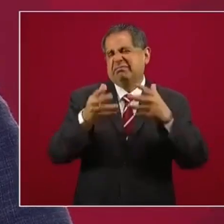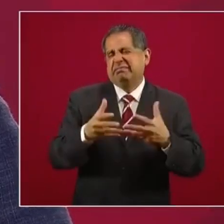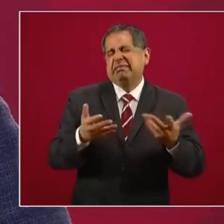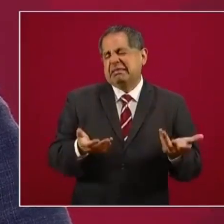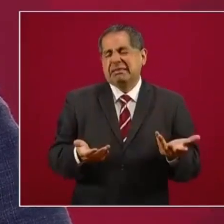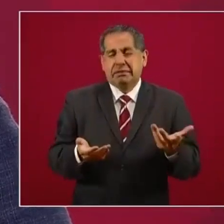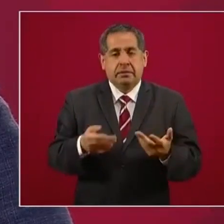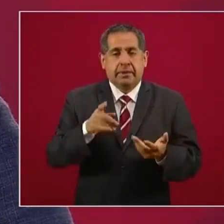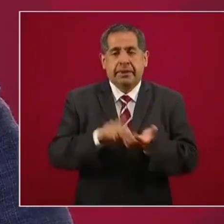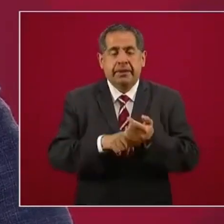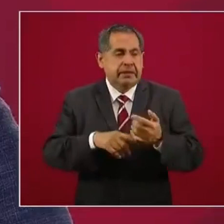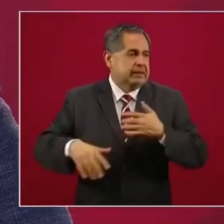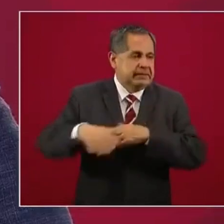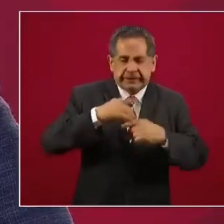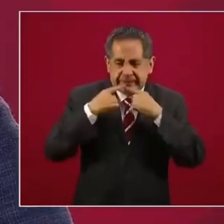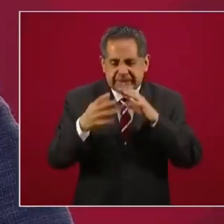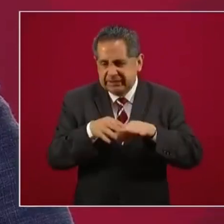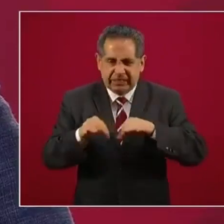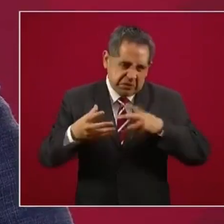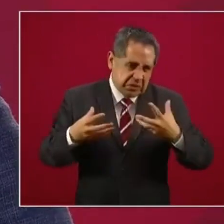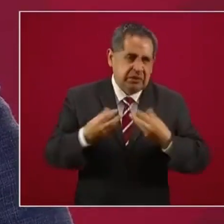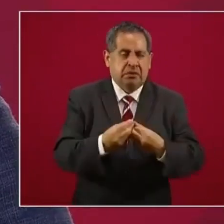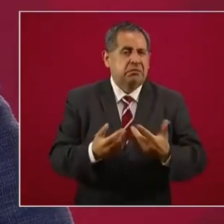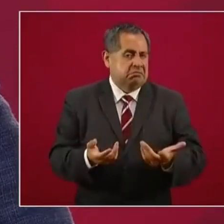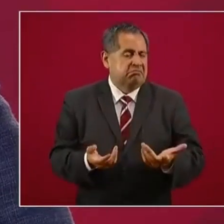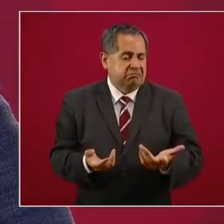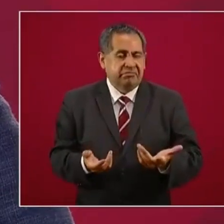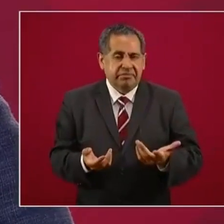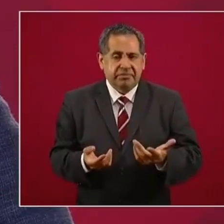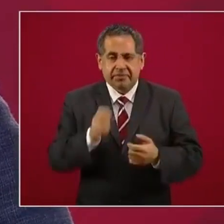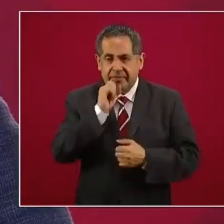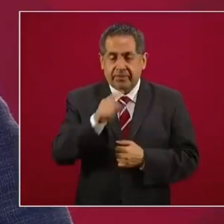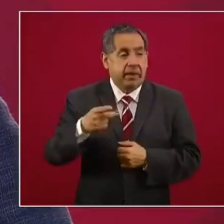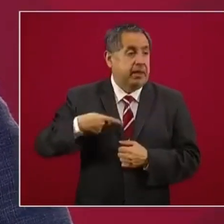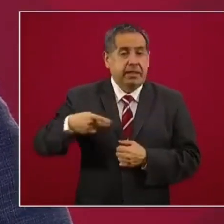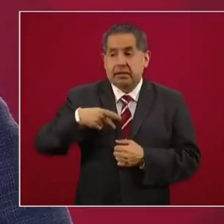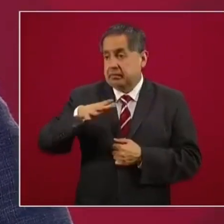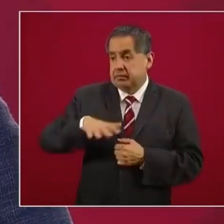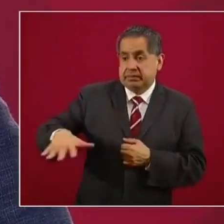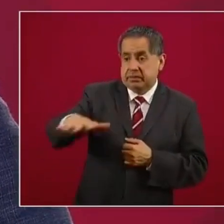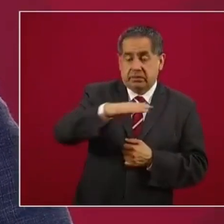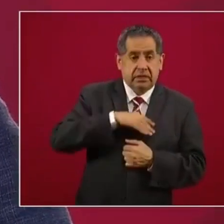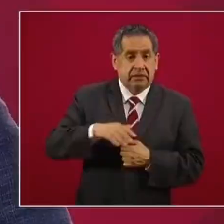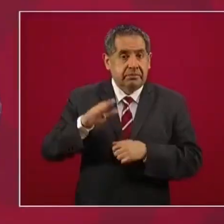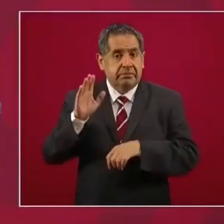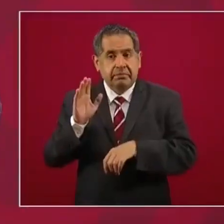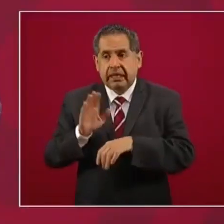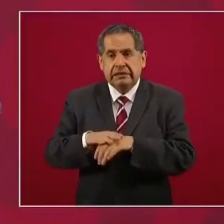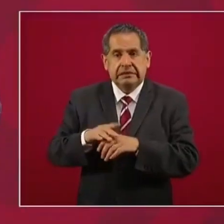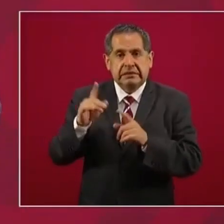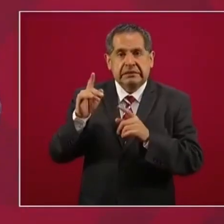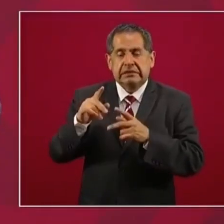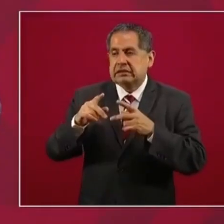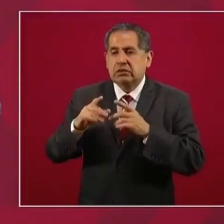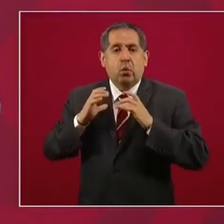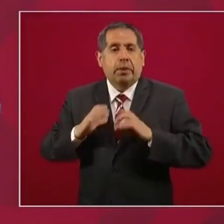producto de todos, como ya se señaló, de todos, incluyendo la población de mayor vulnerabilidad